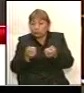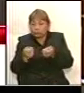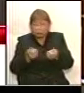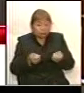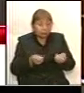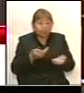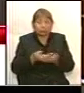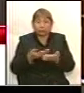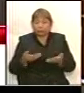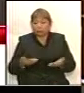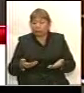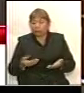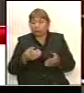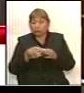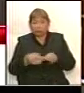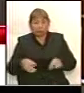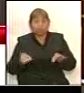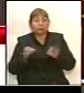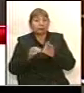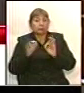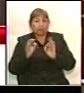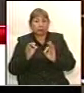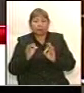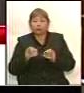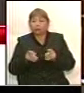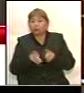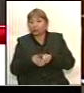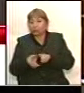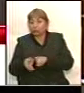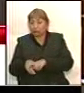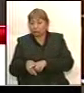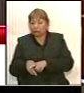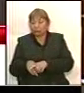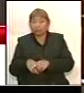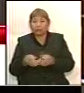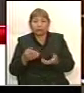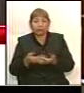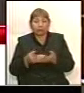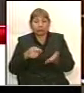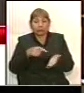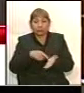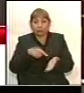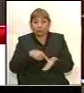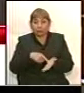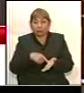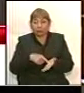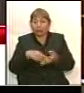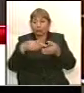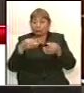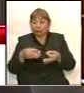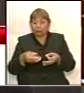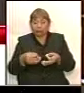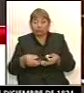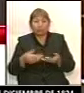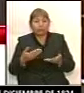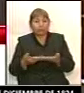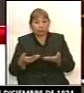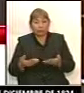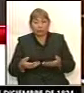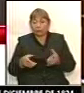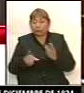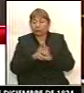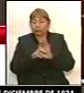del bono de descuento. Esto es muy positivo. Como también se extingue la deuda de manera definitiva pendiente de pago por la